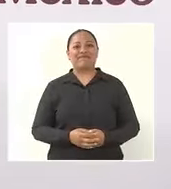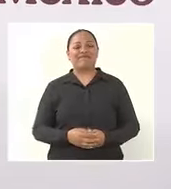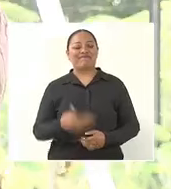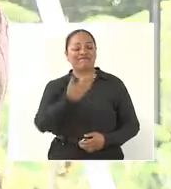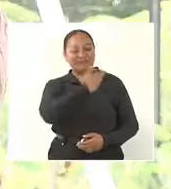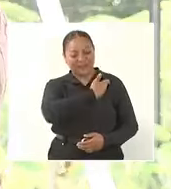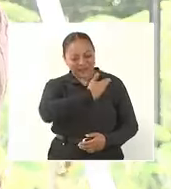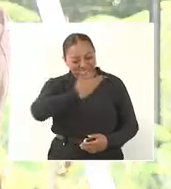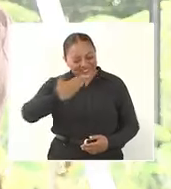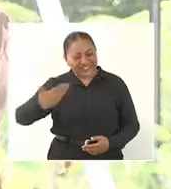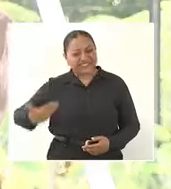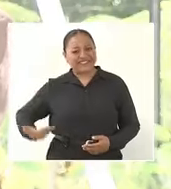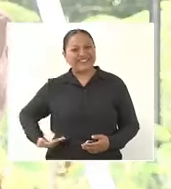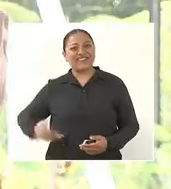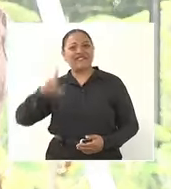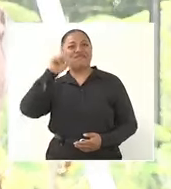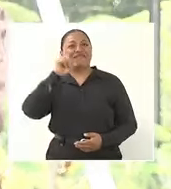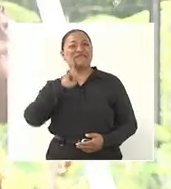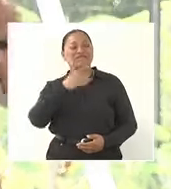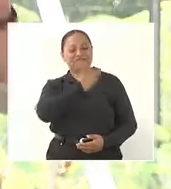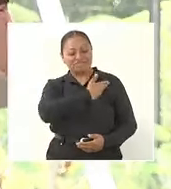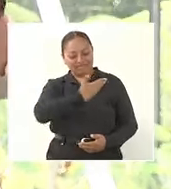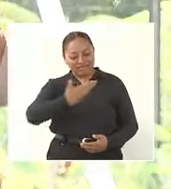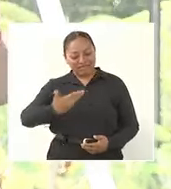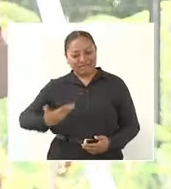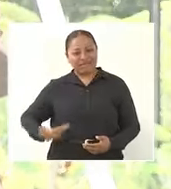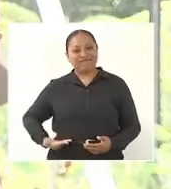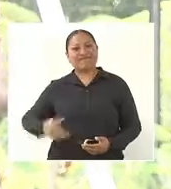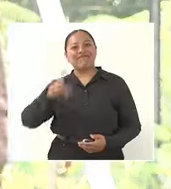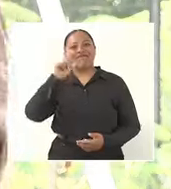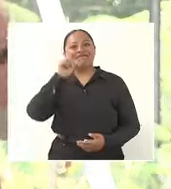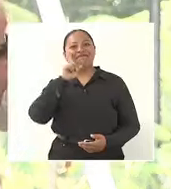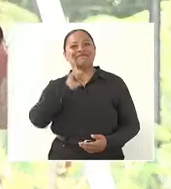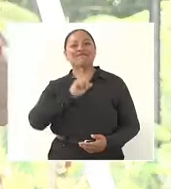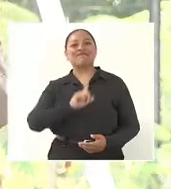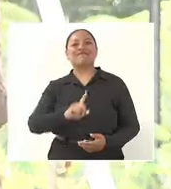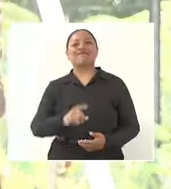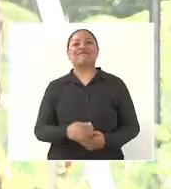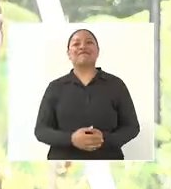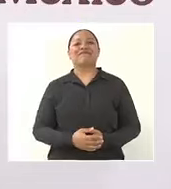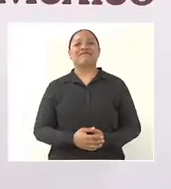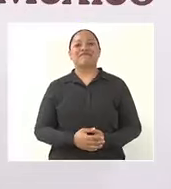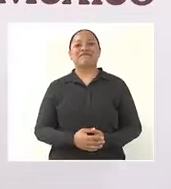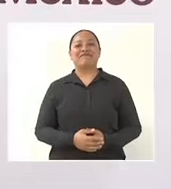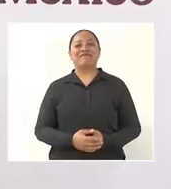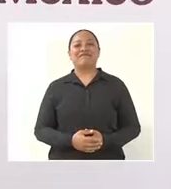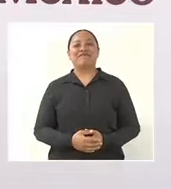Presidenta, presidenta, presidenta,